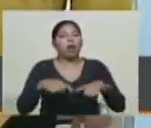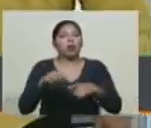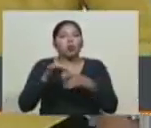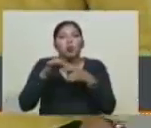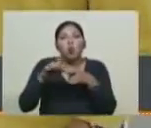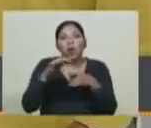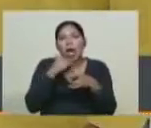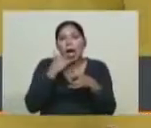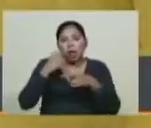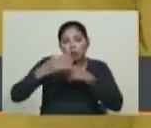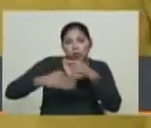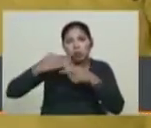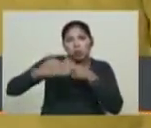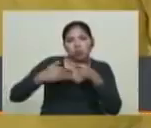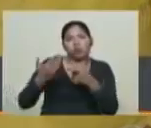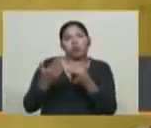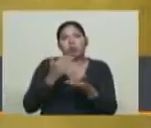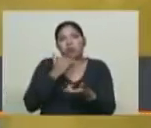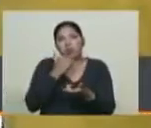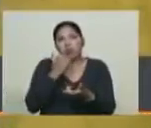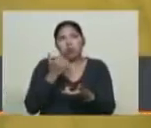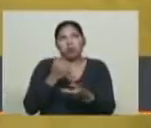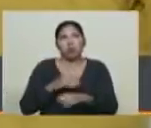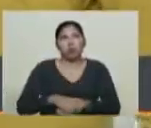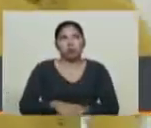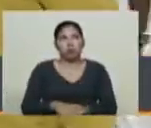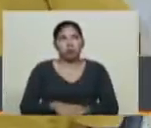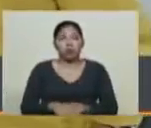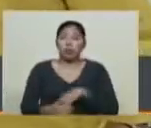ven a todos nuestros pacientes. Doctora.